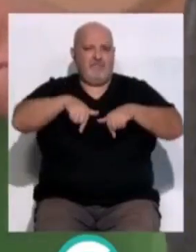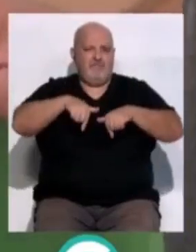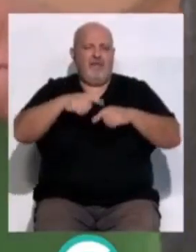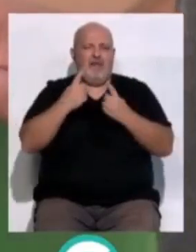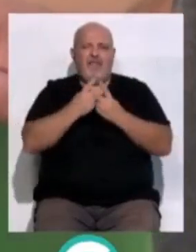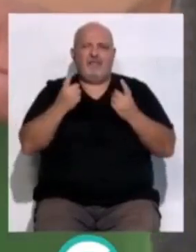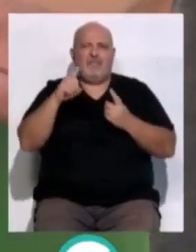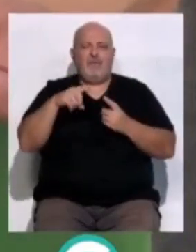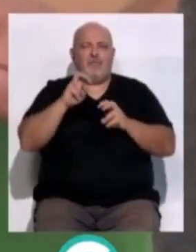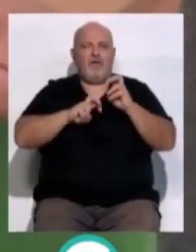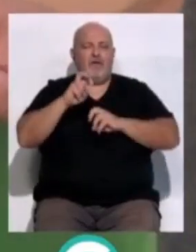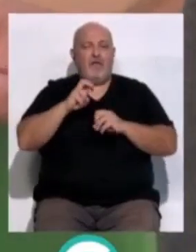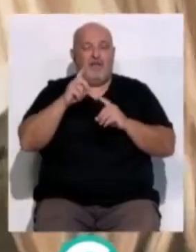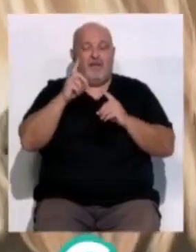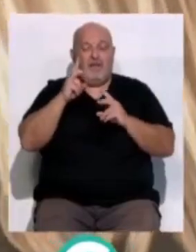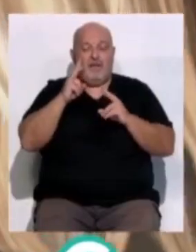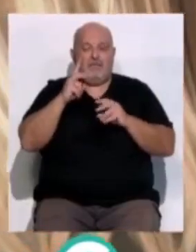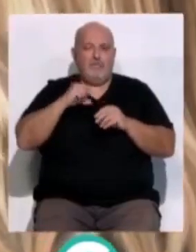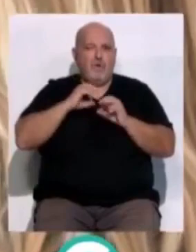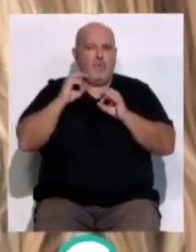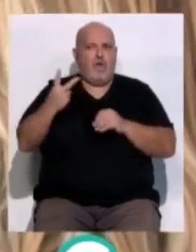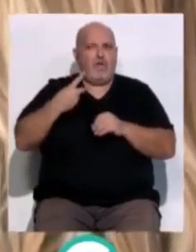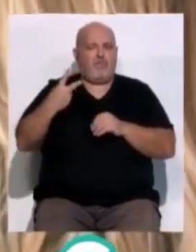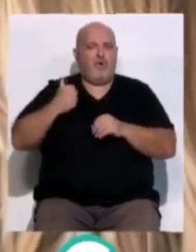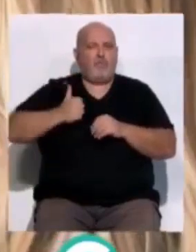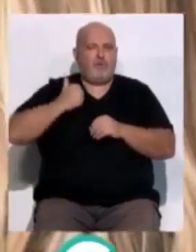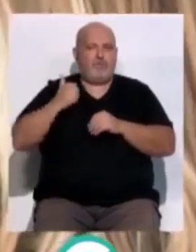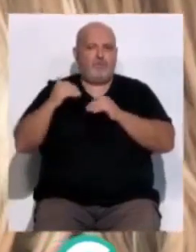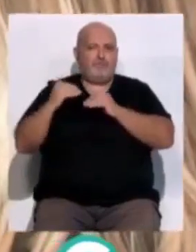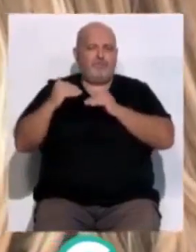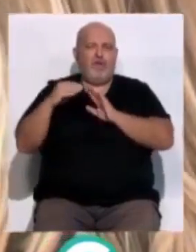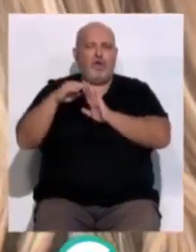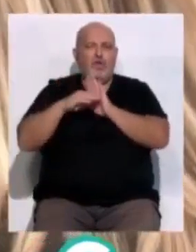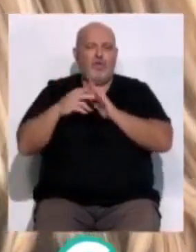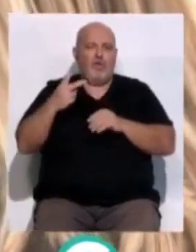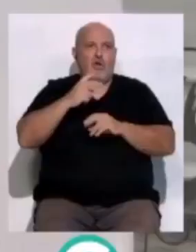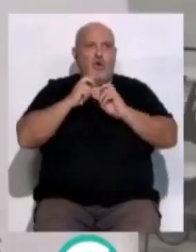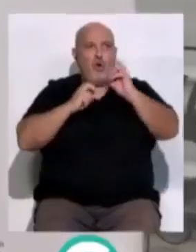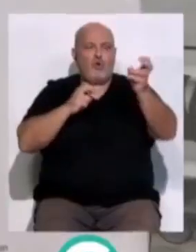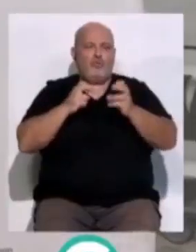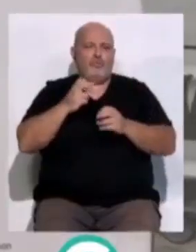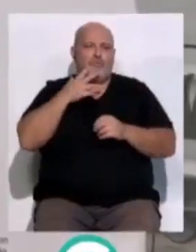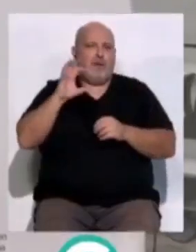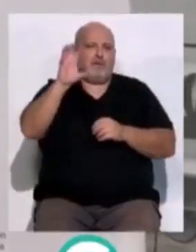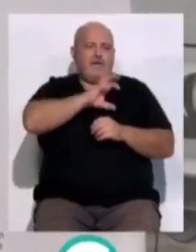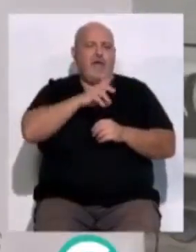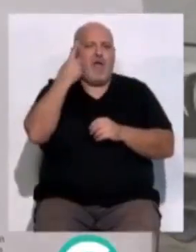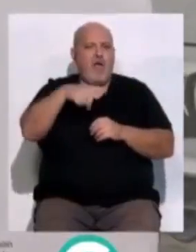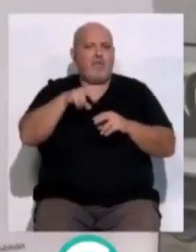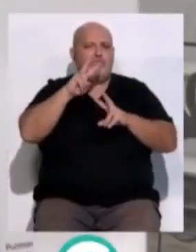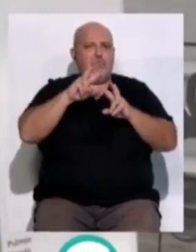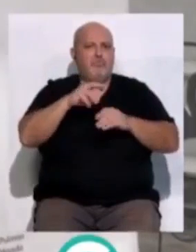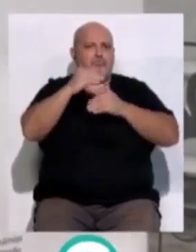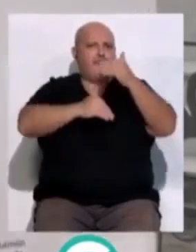la necesidad de que los investigadores tengan las mismas oportunidades y condiciones que sus homólogos en países donde la